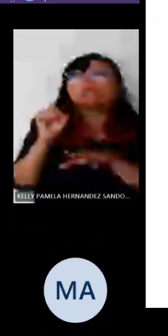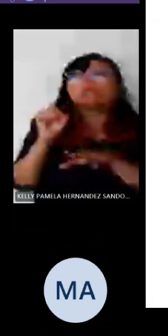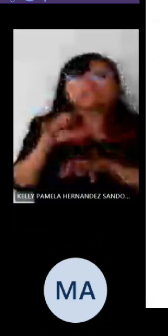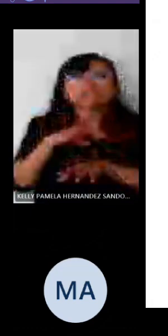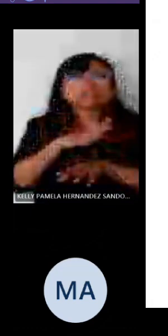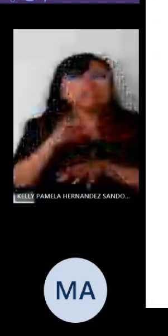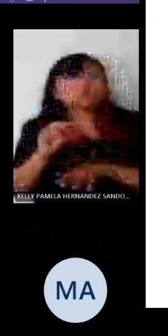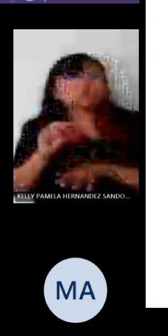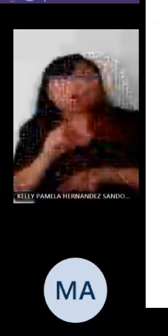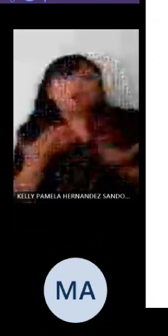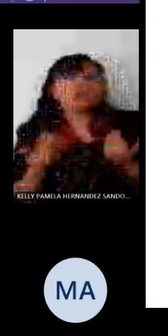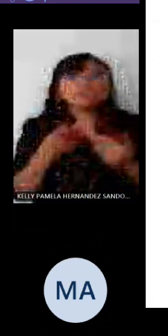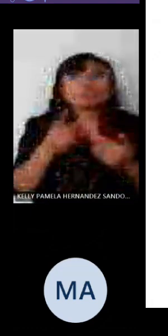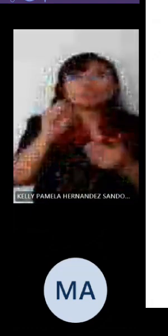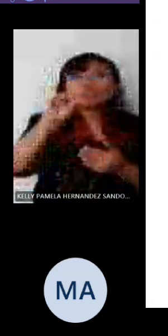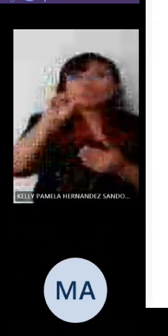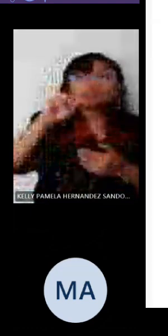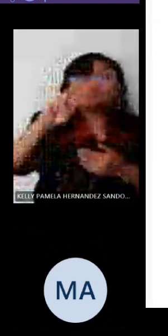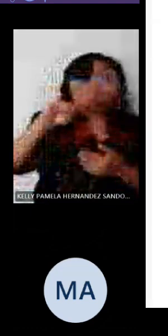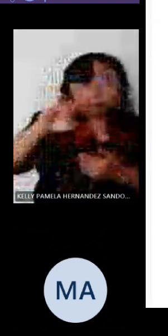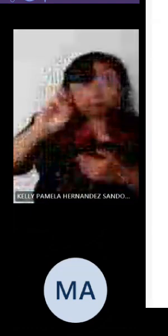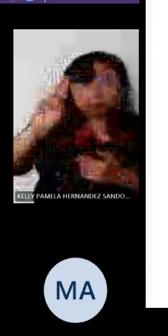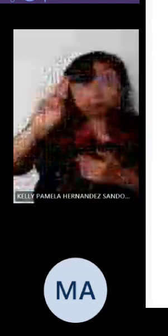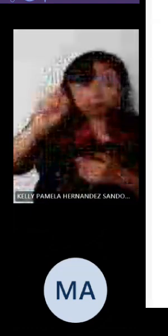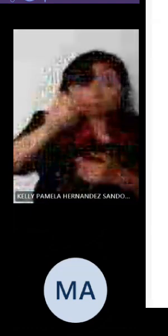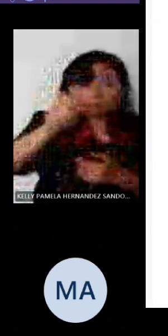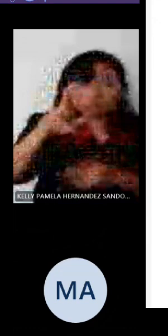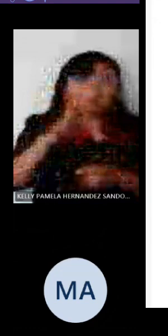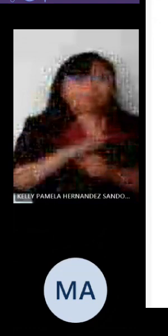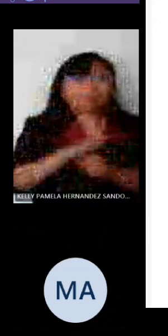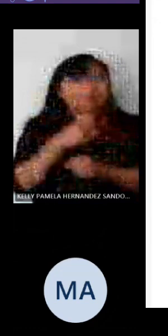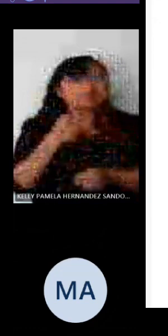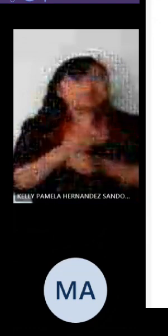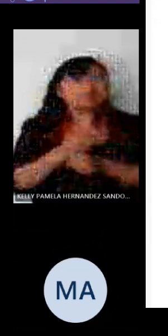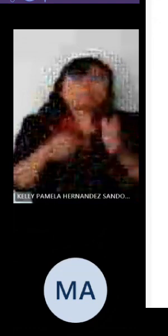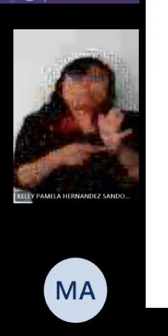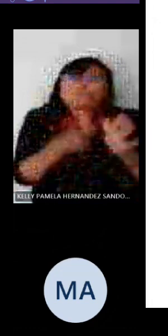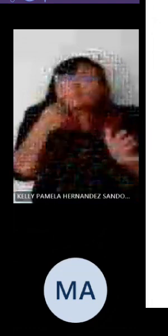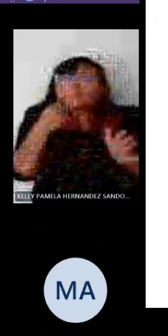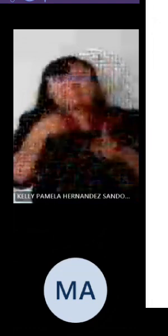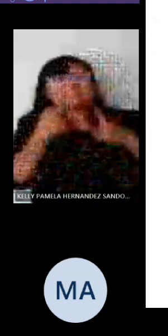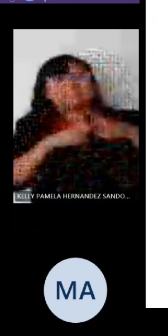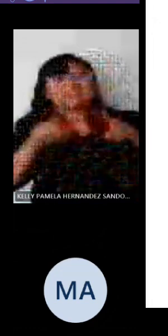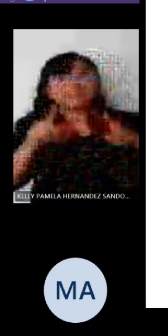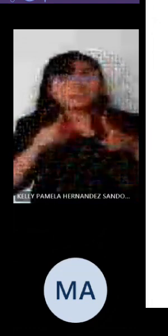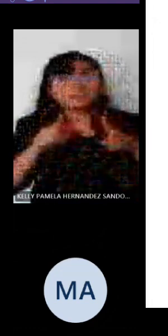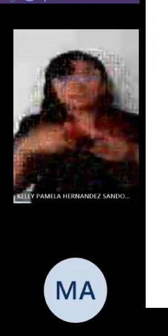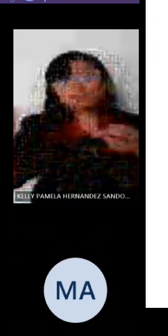es el síndrome de Usher? Porque pues tengo la ventaja de ser la primera a platicarles el día de hoy y de poder